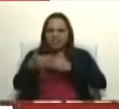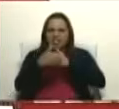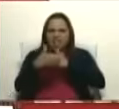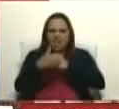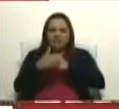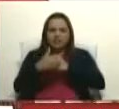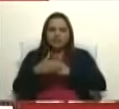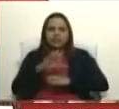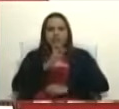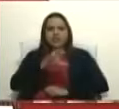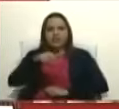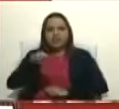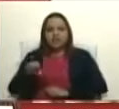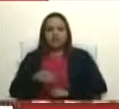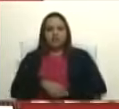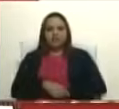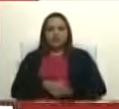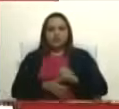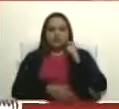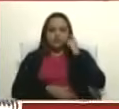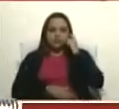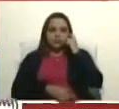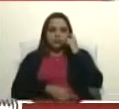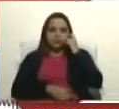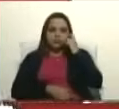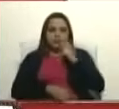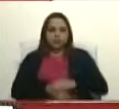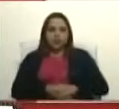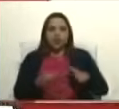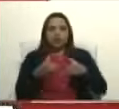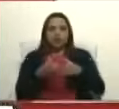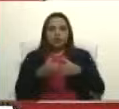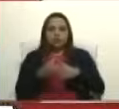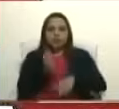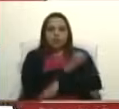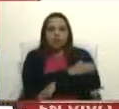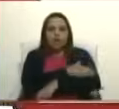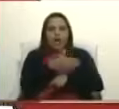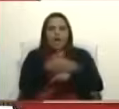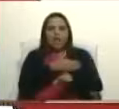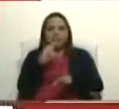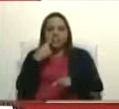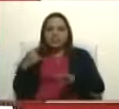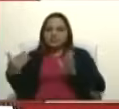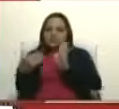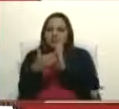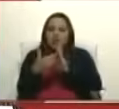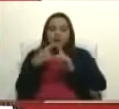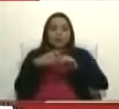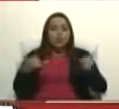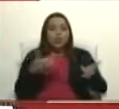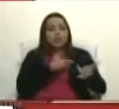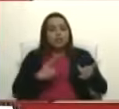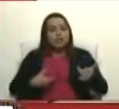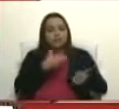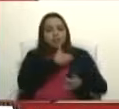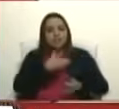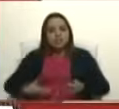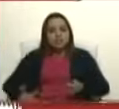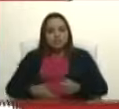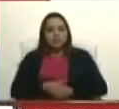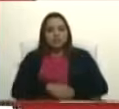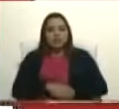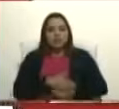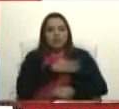árbitro. Sectores opositores que antes llamaban a la abstención, pero que quieren ser presidentes. Y entonces ahora sí quieren ir a